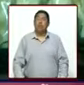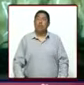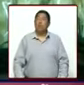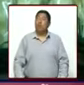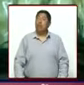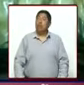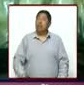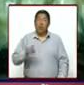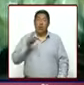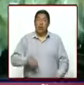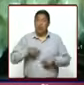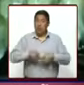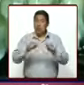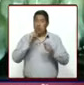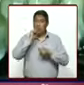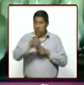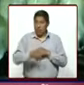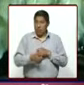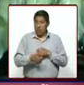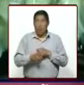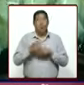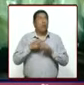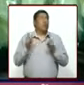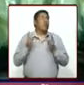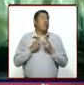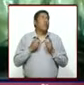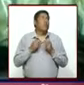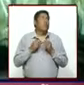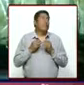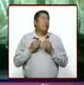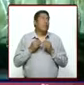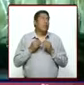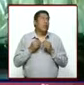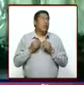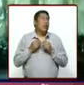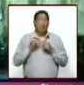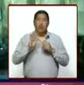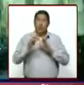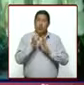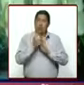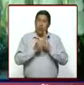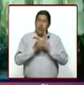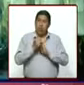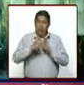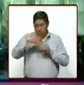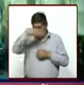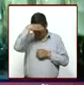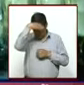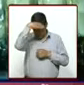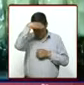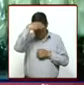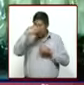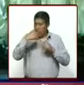Tenía que continuar el juicio el día de mañana, pero entendemos que los abogados del señor Camacho